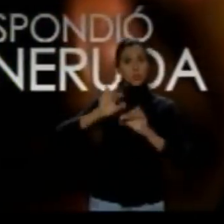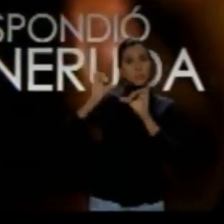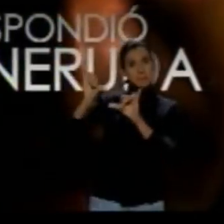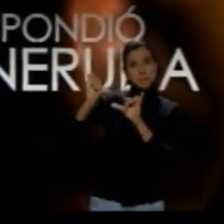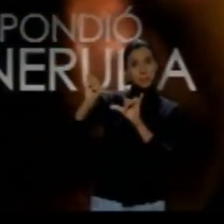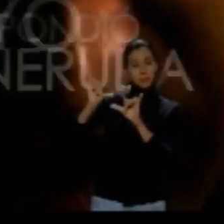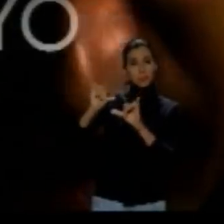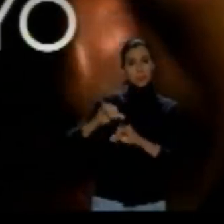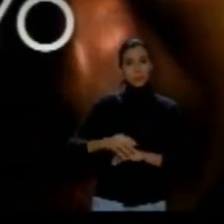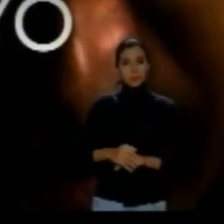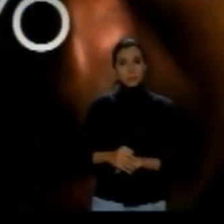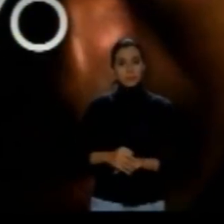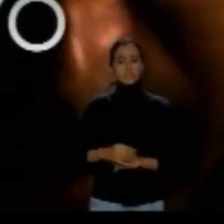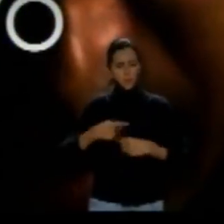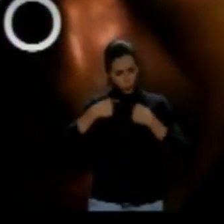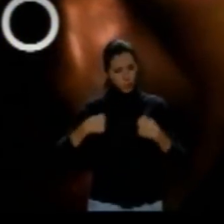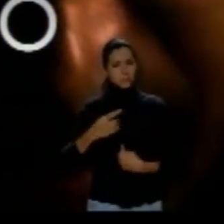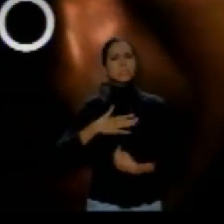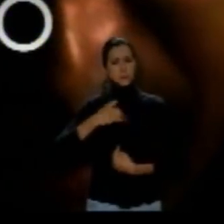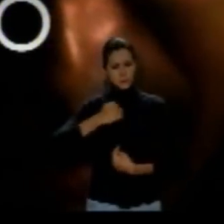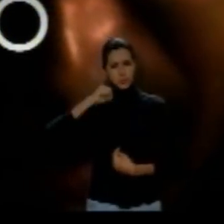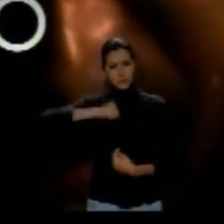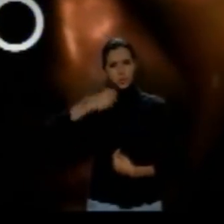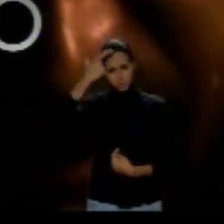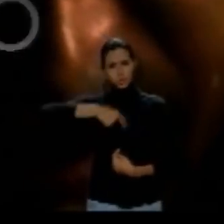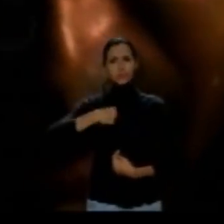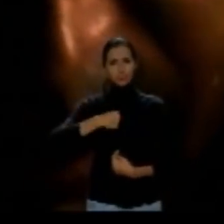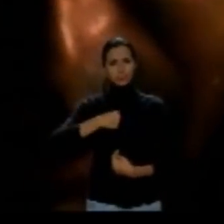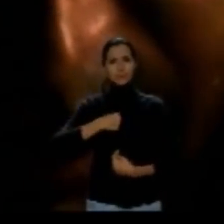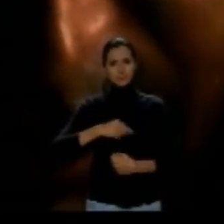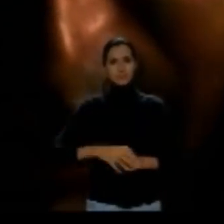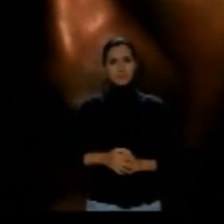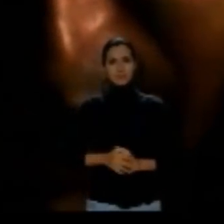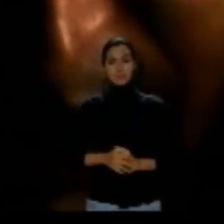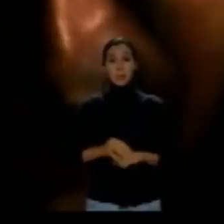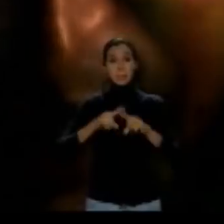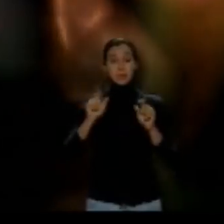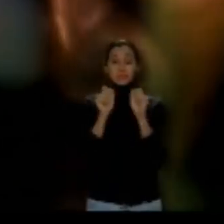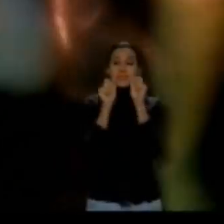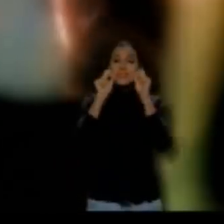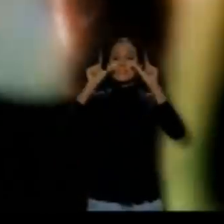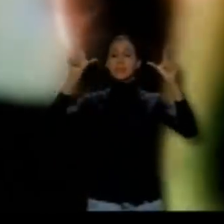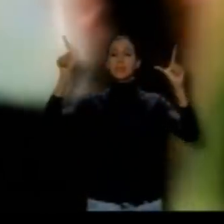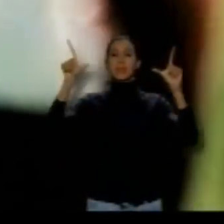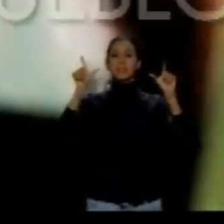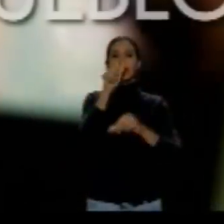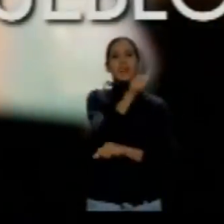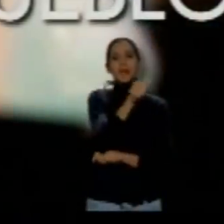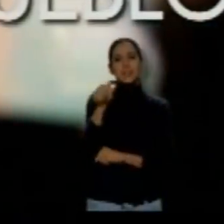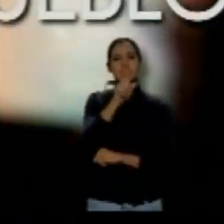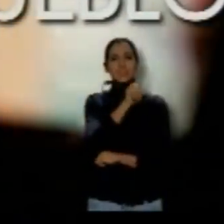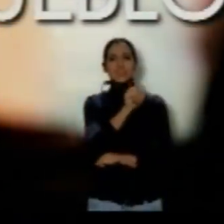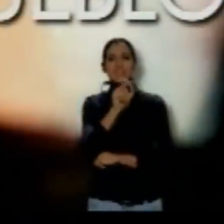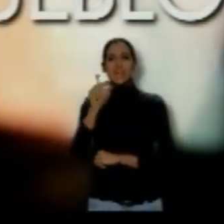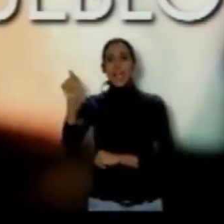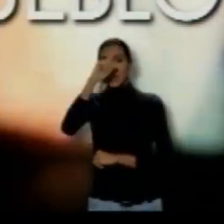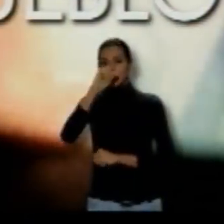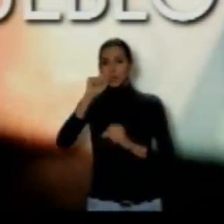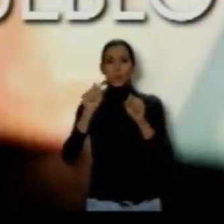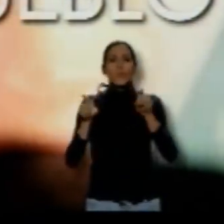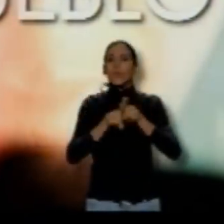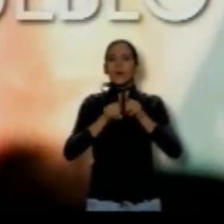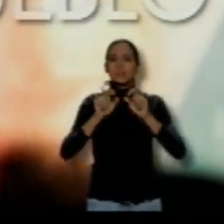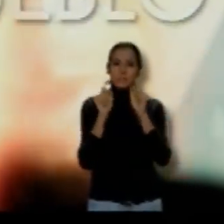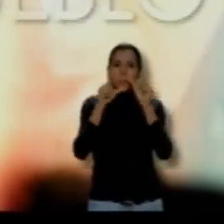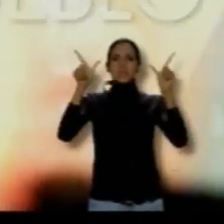mismo Neruda, desde el corazón, sí soy yo. Pero despierto cada 100 años, cuando despierta el